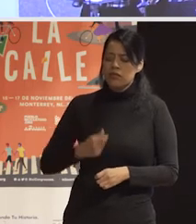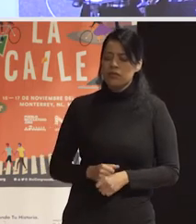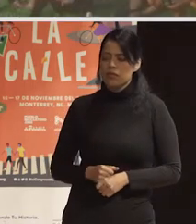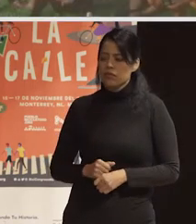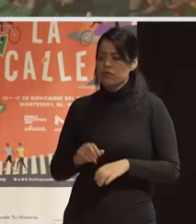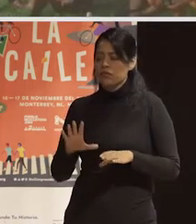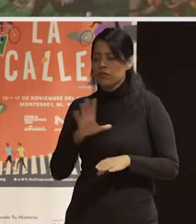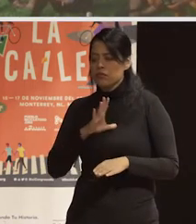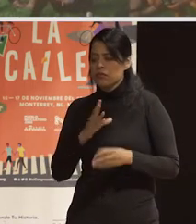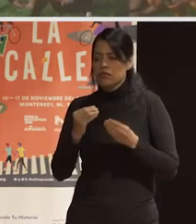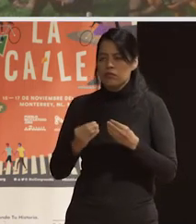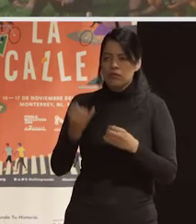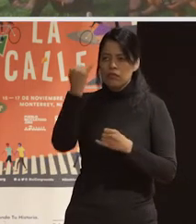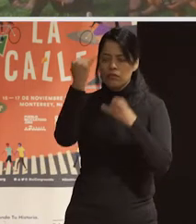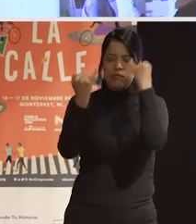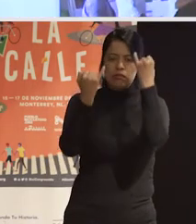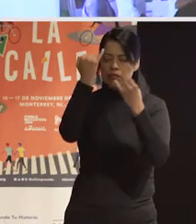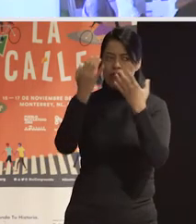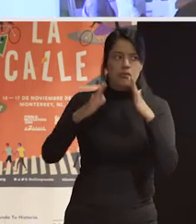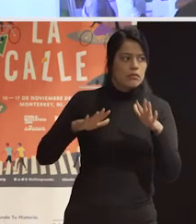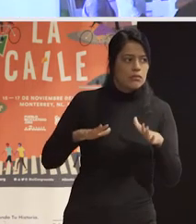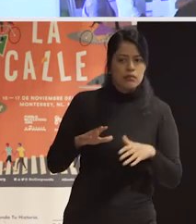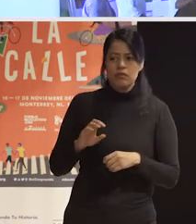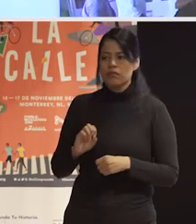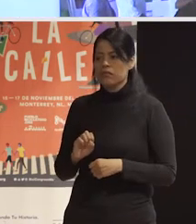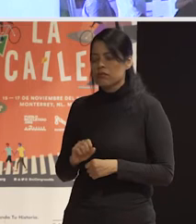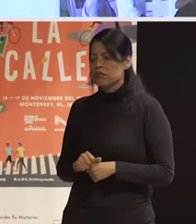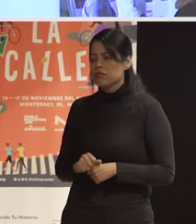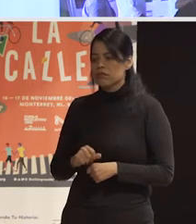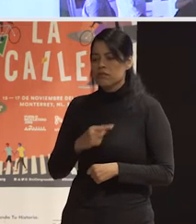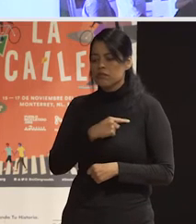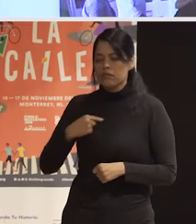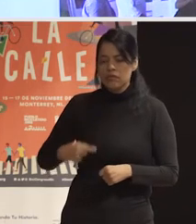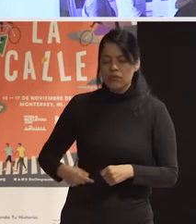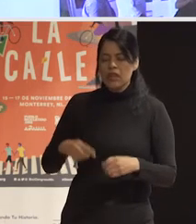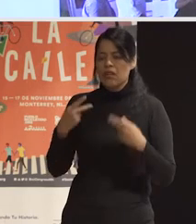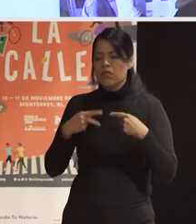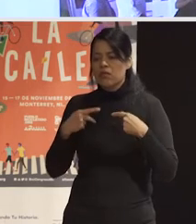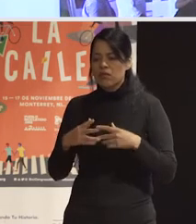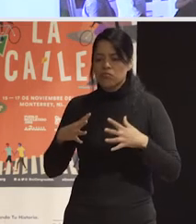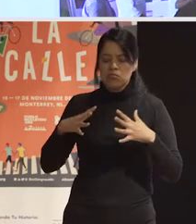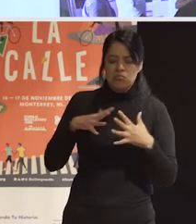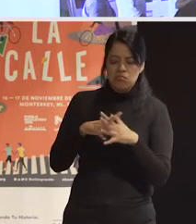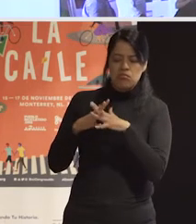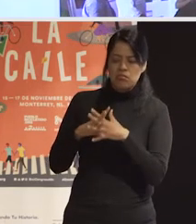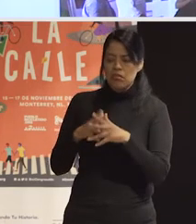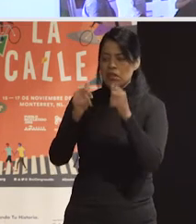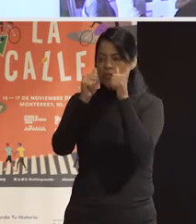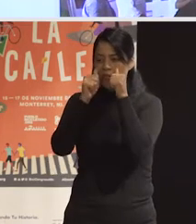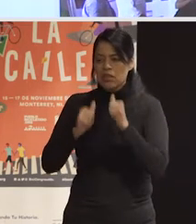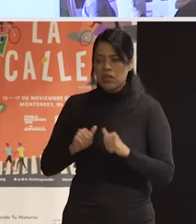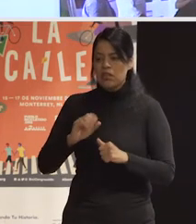mucho alboroto en todo el mundo en hong kong ahorita la gente luchando para que sean escuchados verdad el chile